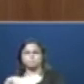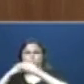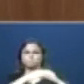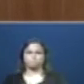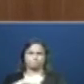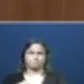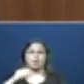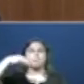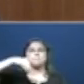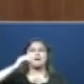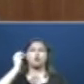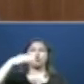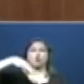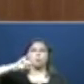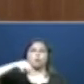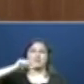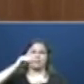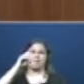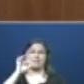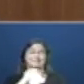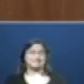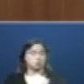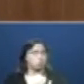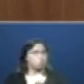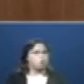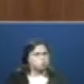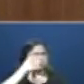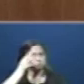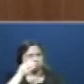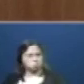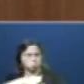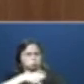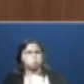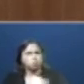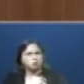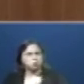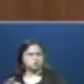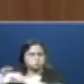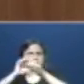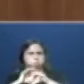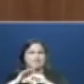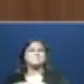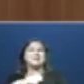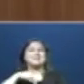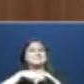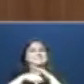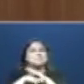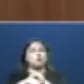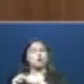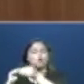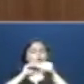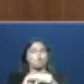general fruto de la asociación voluntaria de municipios para la gestión común de servicios y también